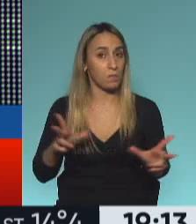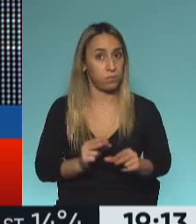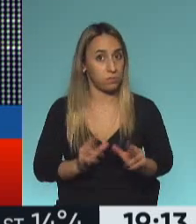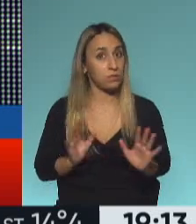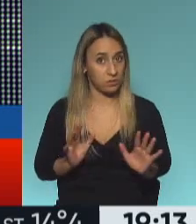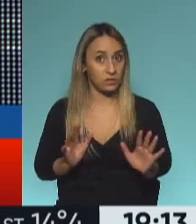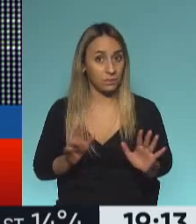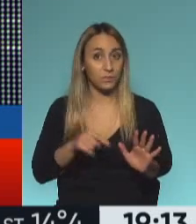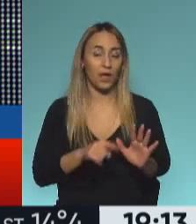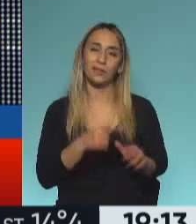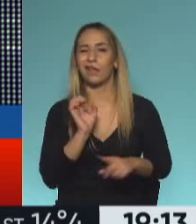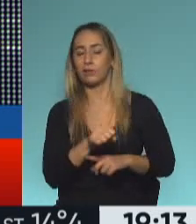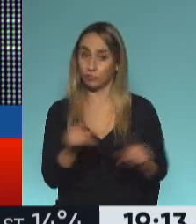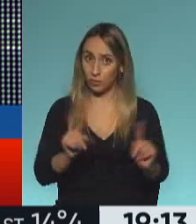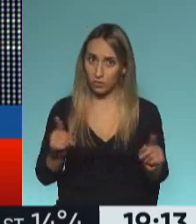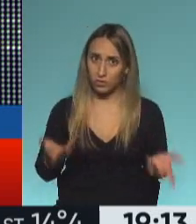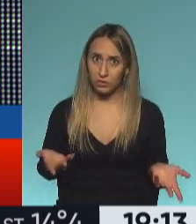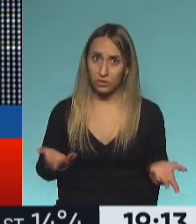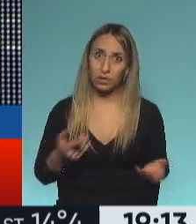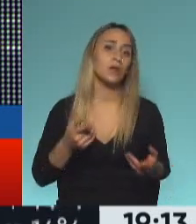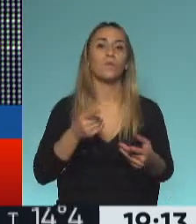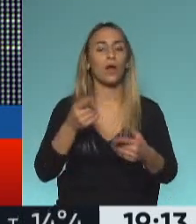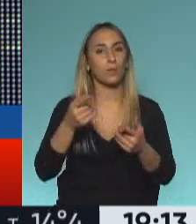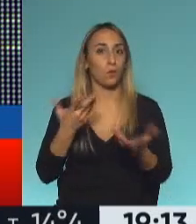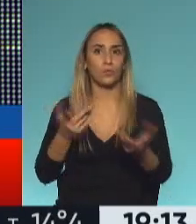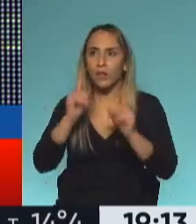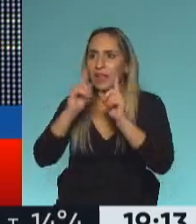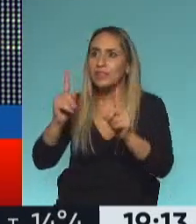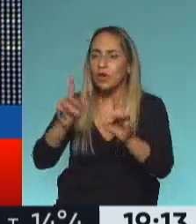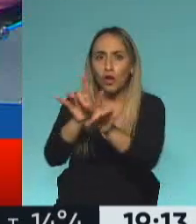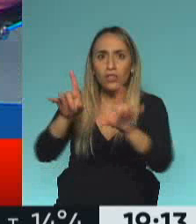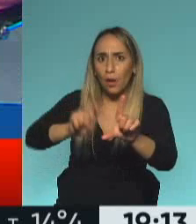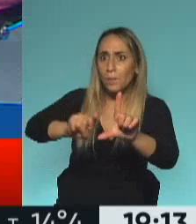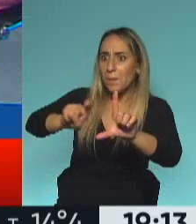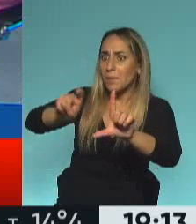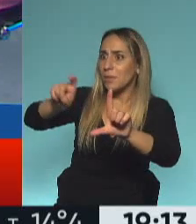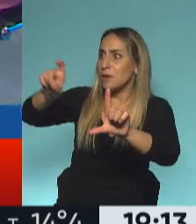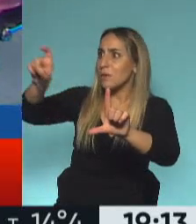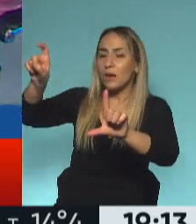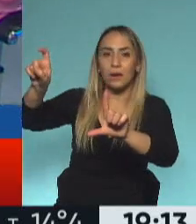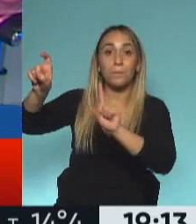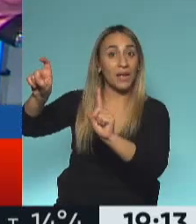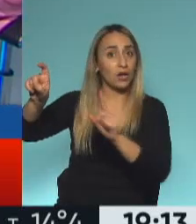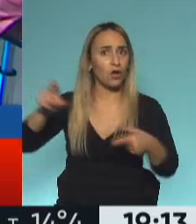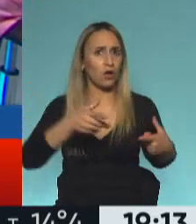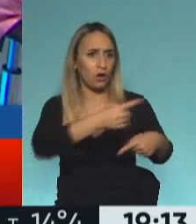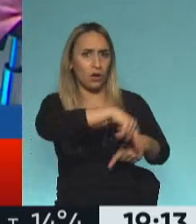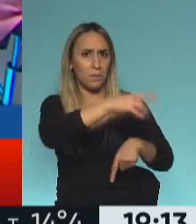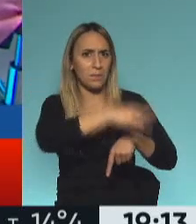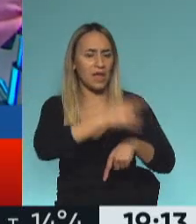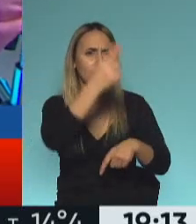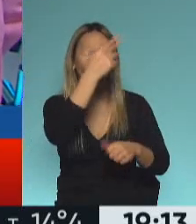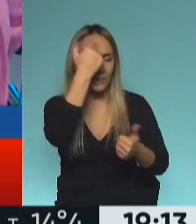otro componente, no solamente tener en cuenta de que la curva asciende, sino también cómo llegan ese personal sanitario a